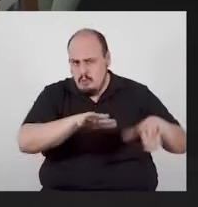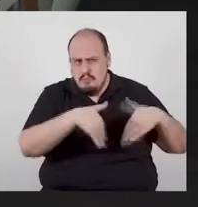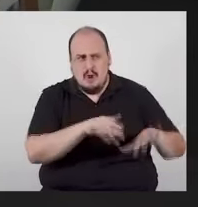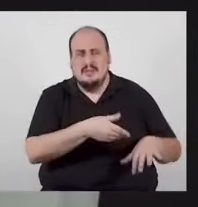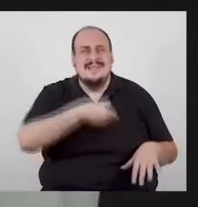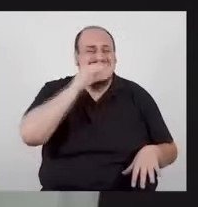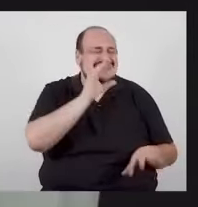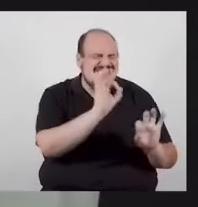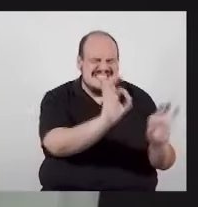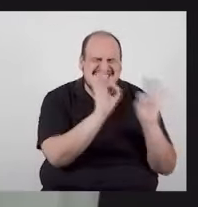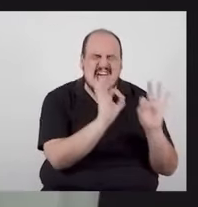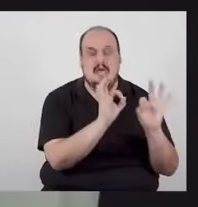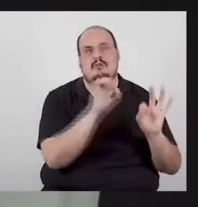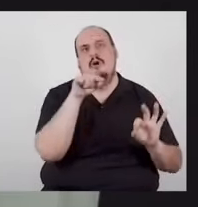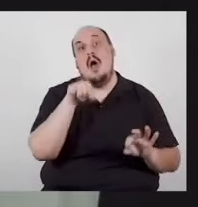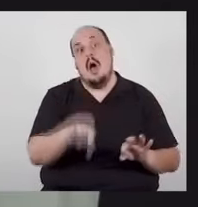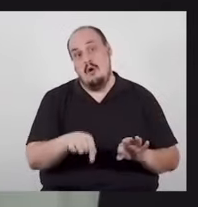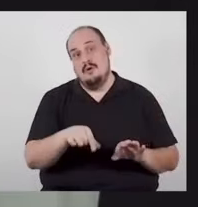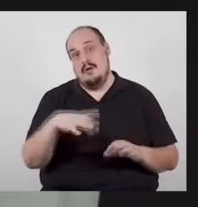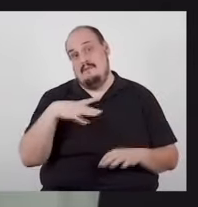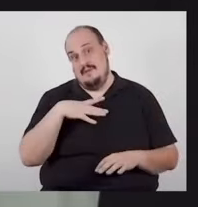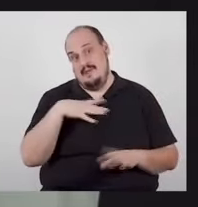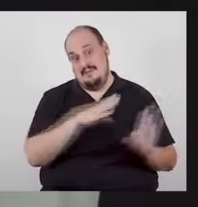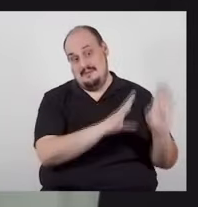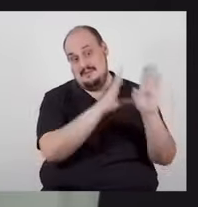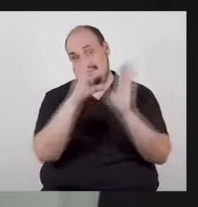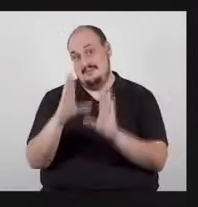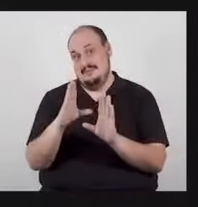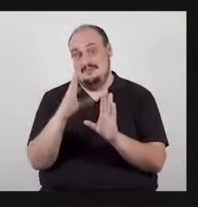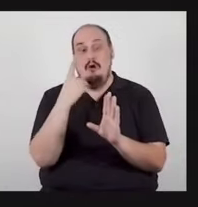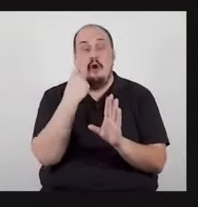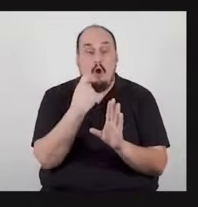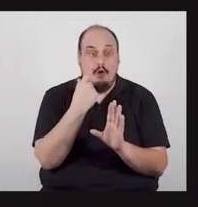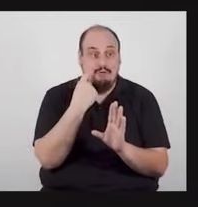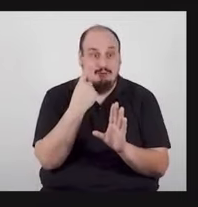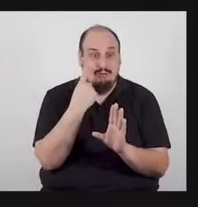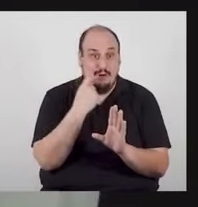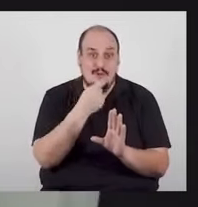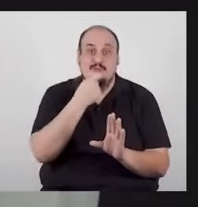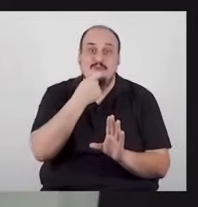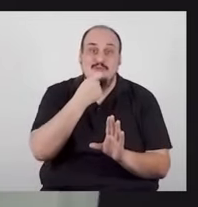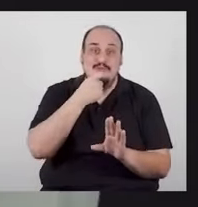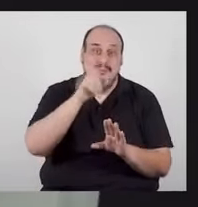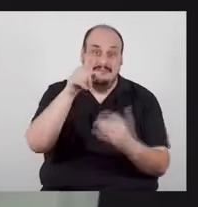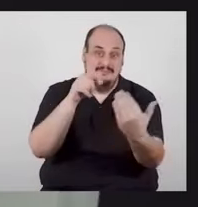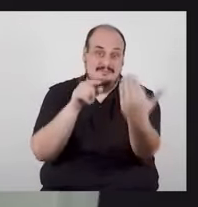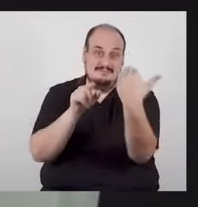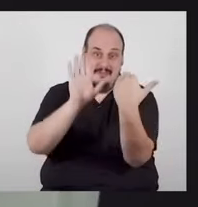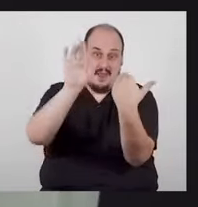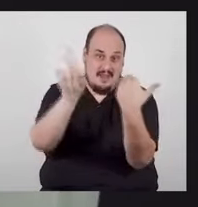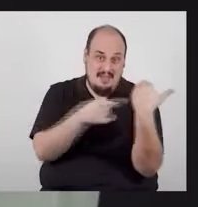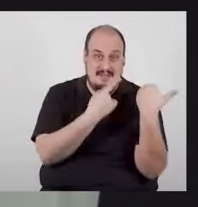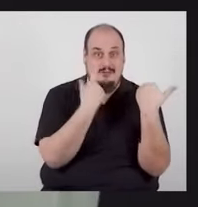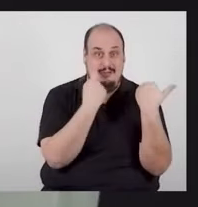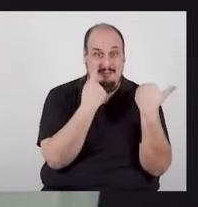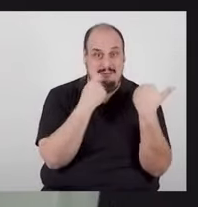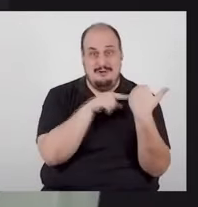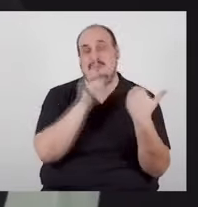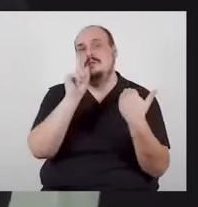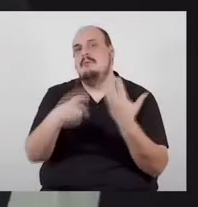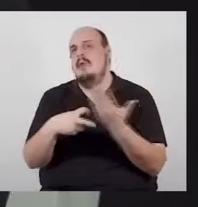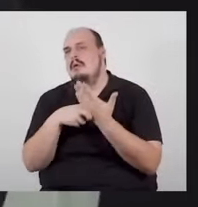viene el control, la supervisión, la fiscalización, y viene todo lo que después tenemos que incorporar. El que